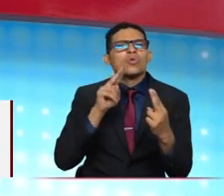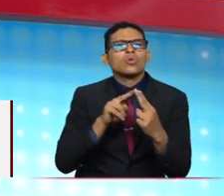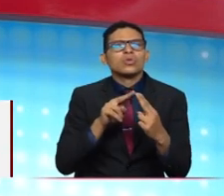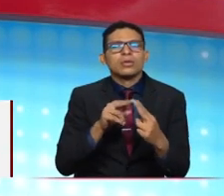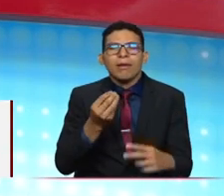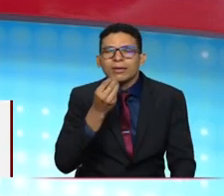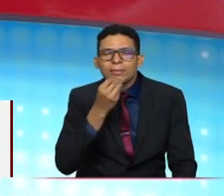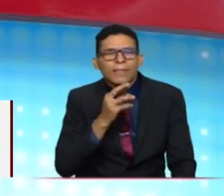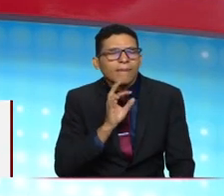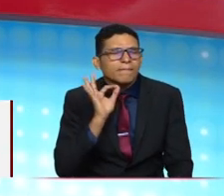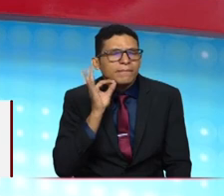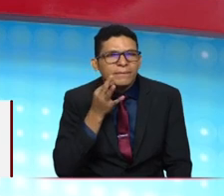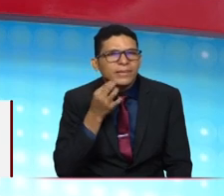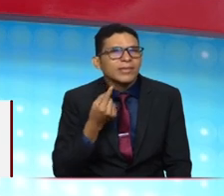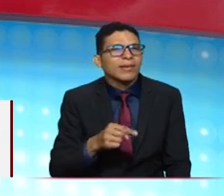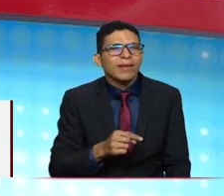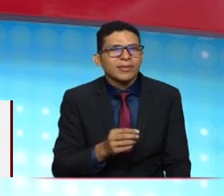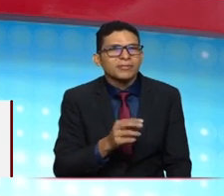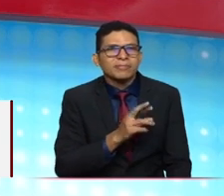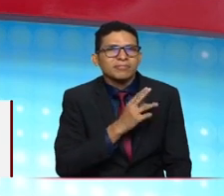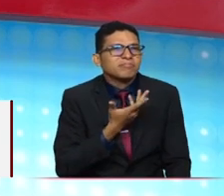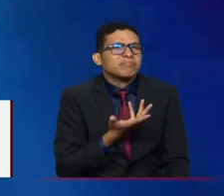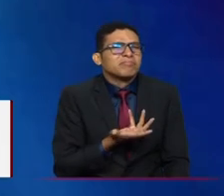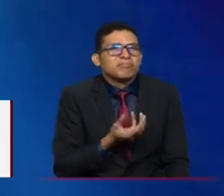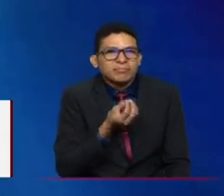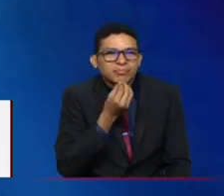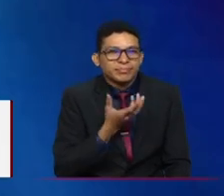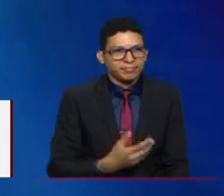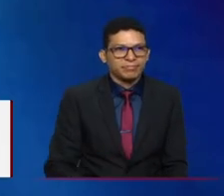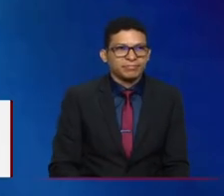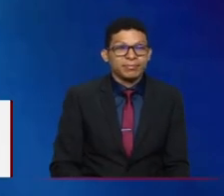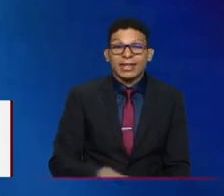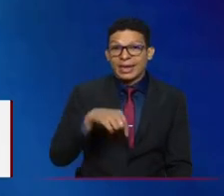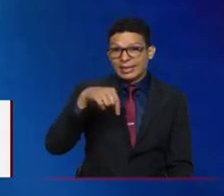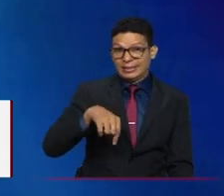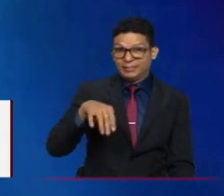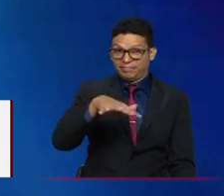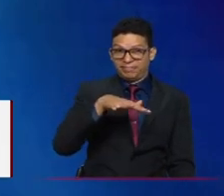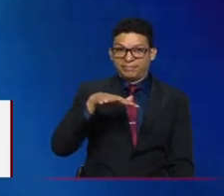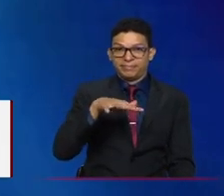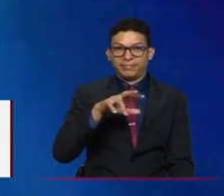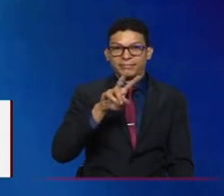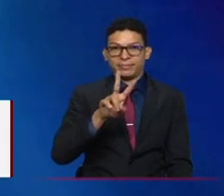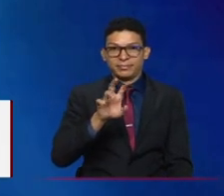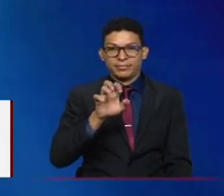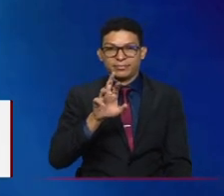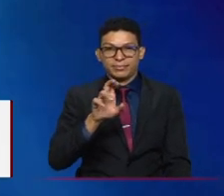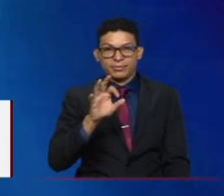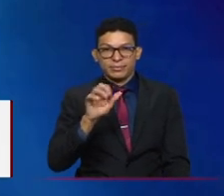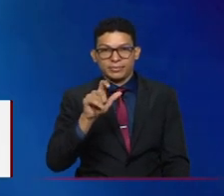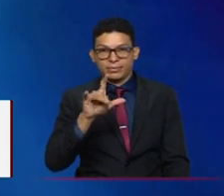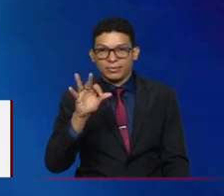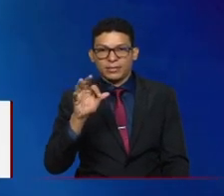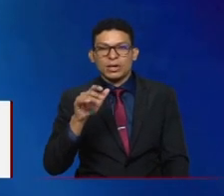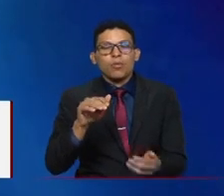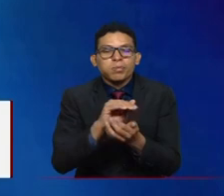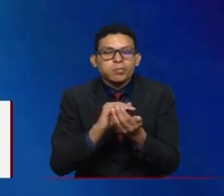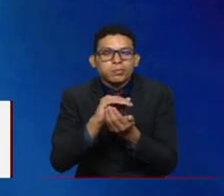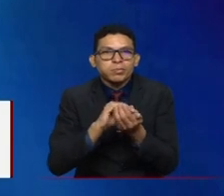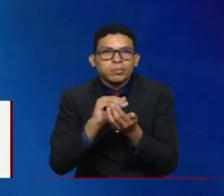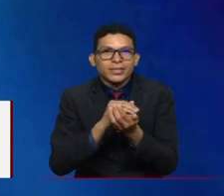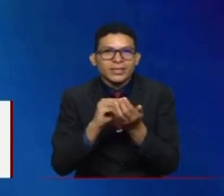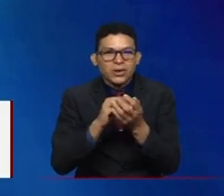se come rico allá la gastronomía bueno en versalle la verdad pues eh tenemos los tradicionales buñuelos con